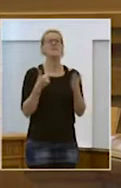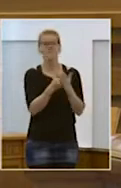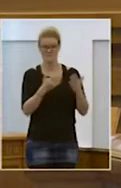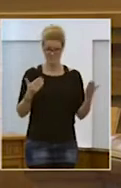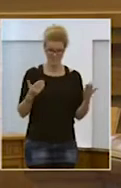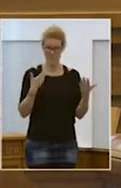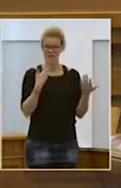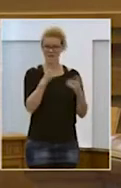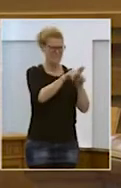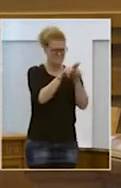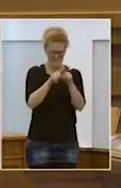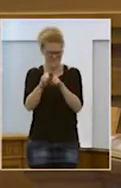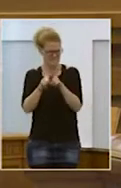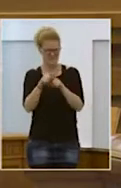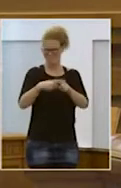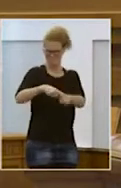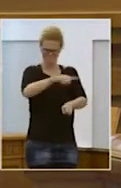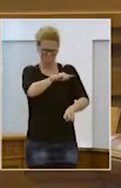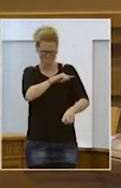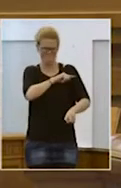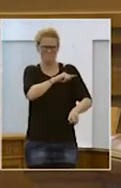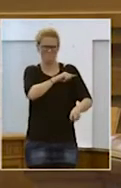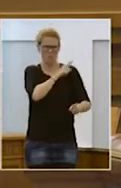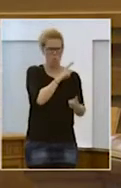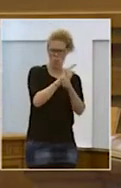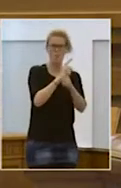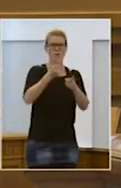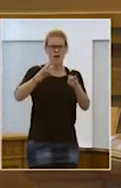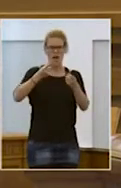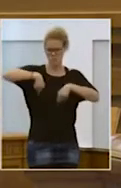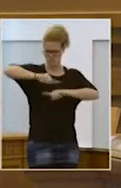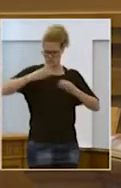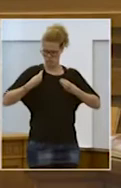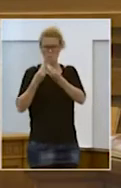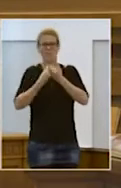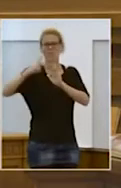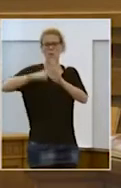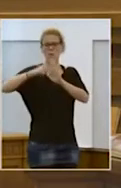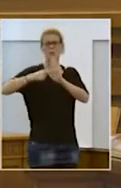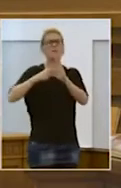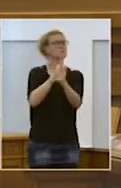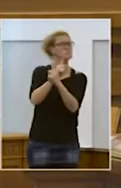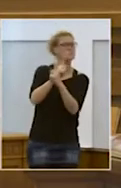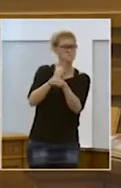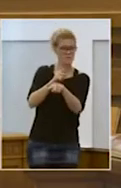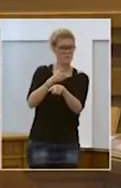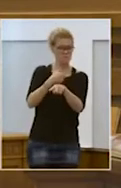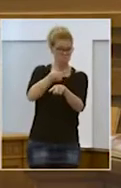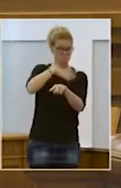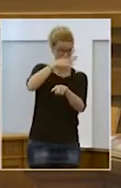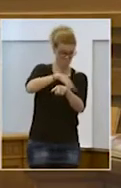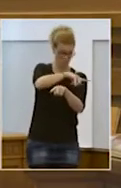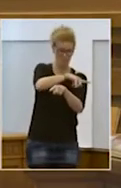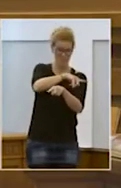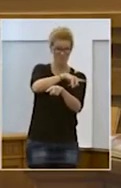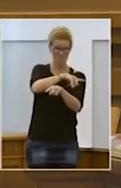incapaz de tomar decisiones cuando lo que tenía que haber hecho, dice, es dar explicaciones, tomar medidas y comportarse como el presidente que la región